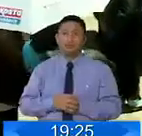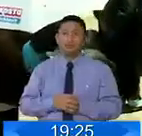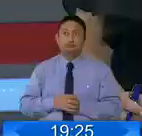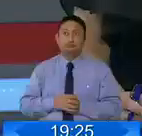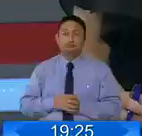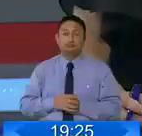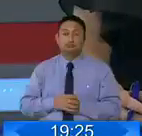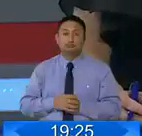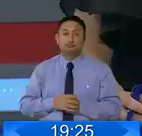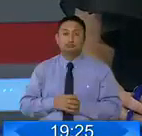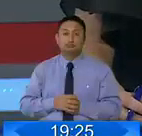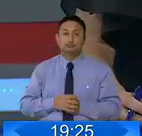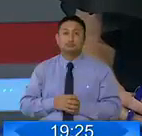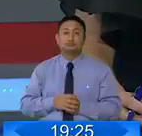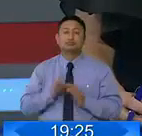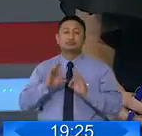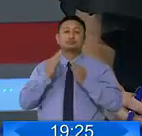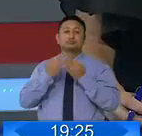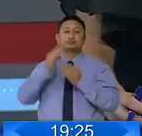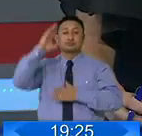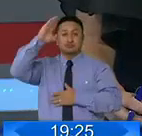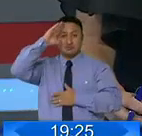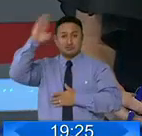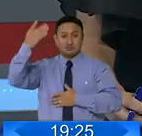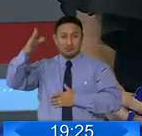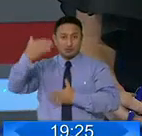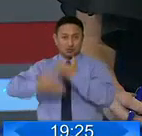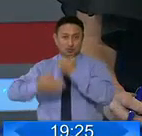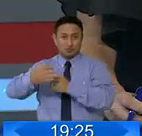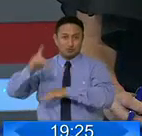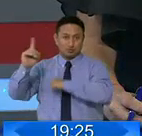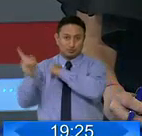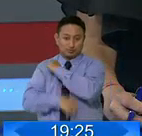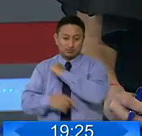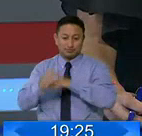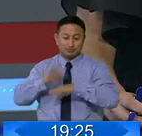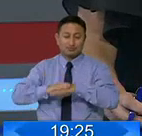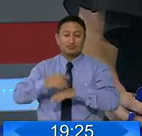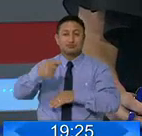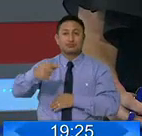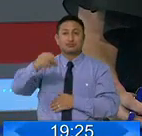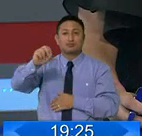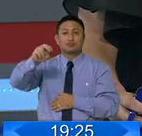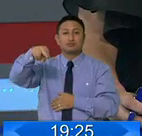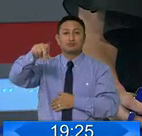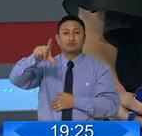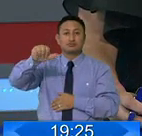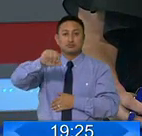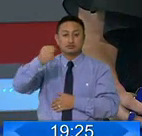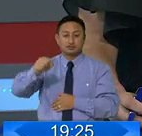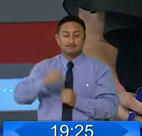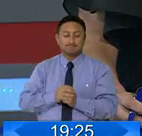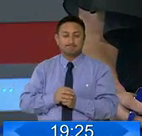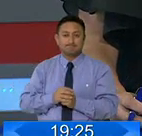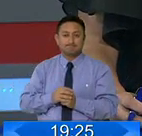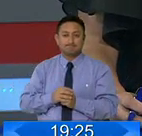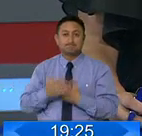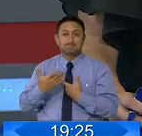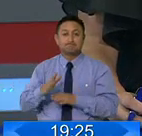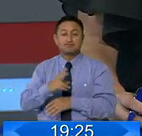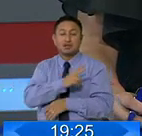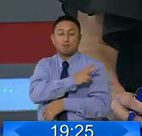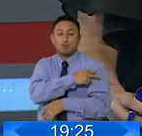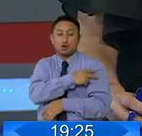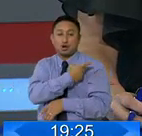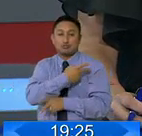Asante. Familiares de los policías sentenciados por el caso González y otros se reunieron con los vocales del Consejo de la